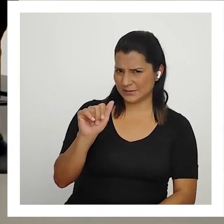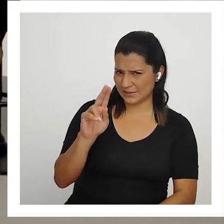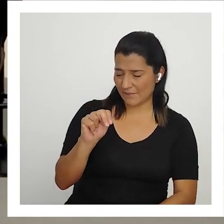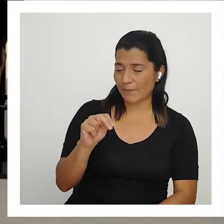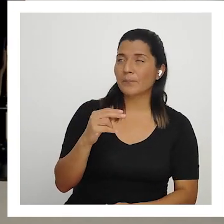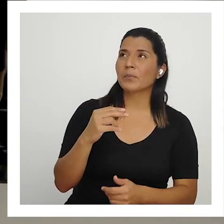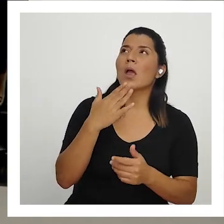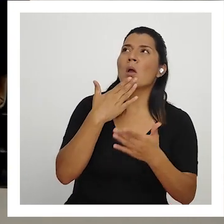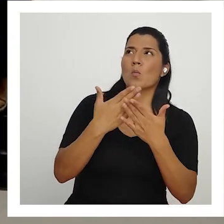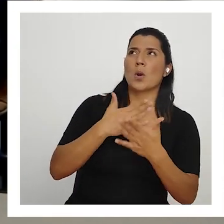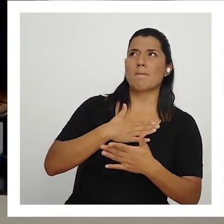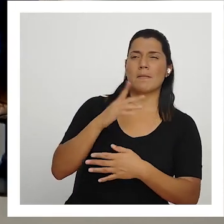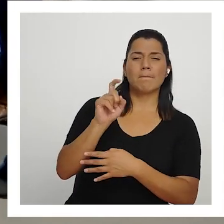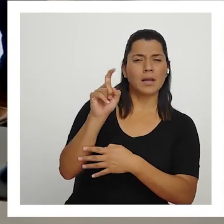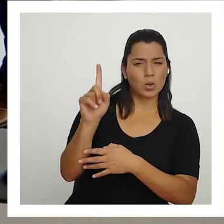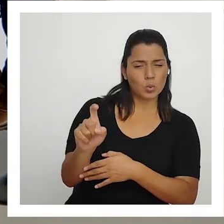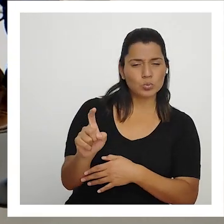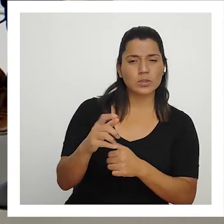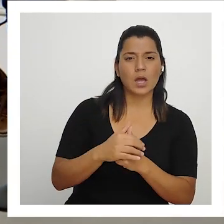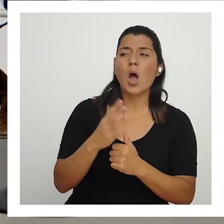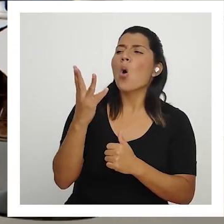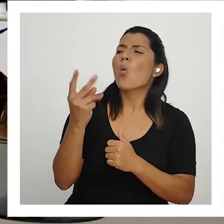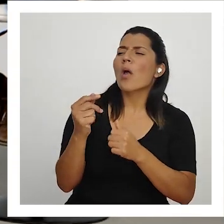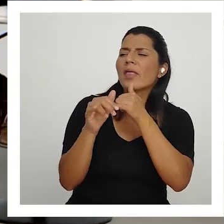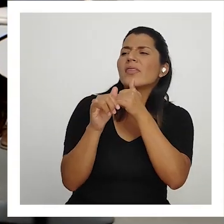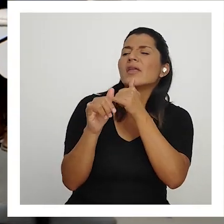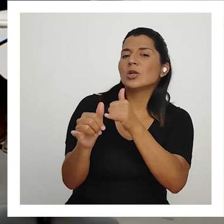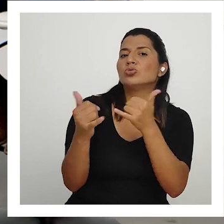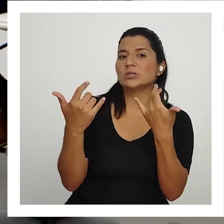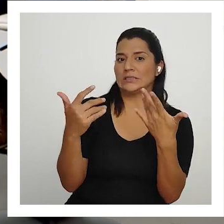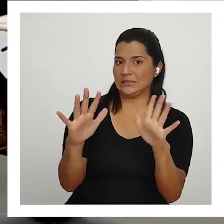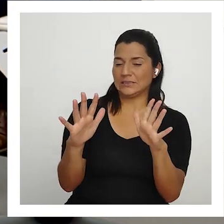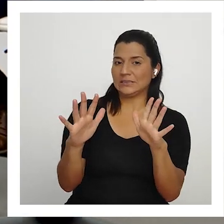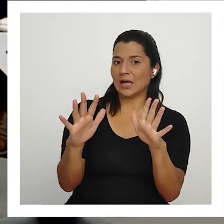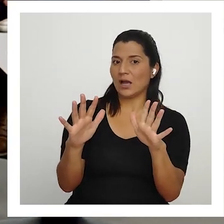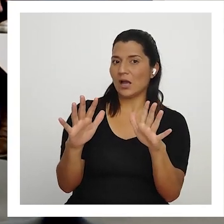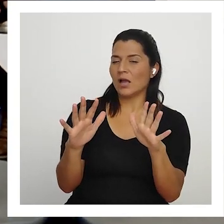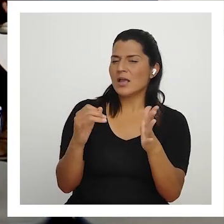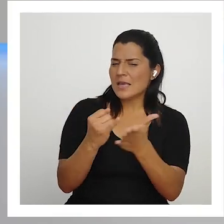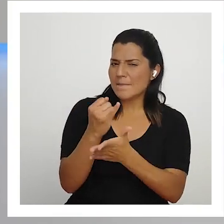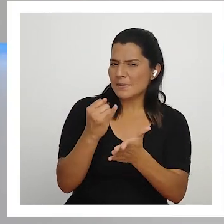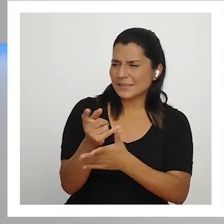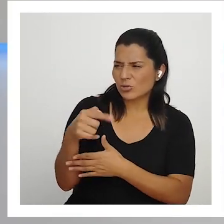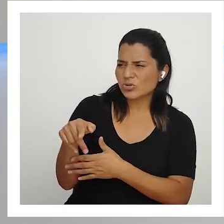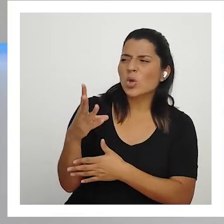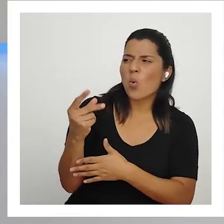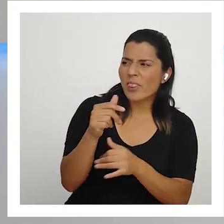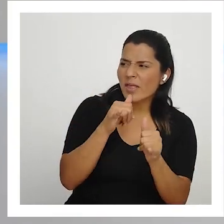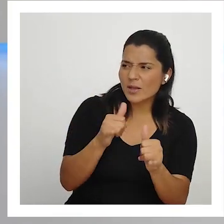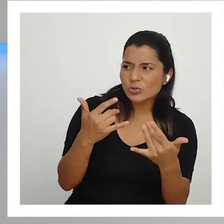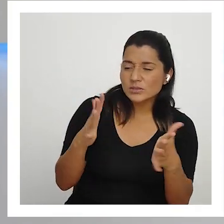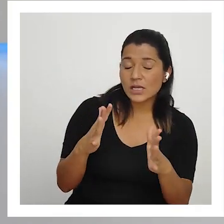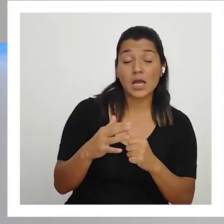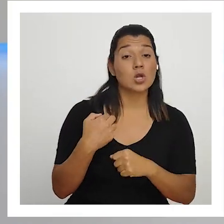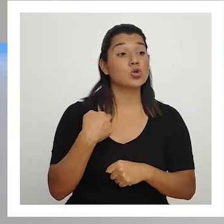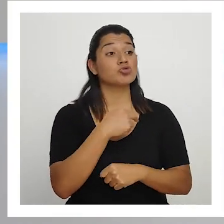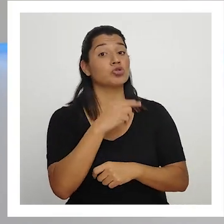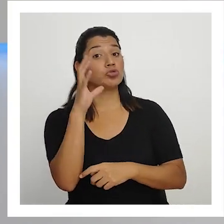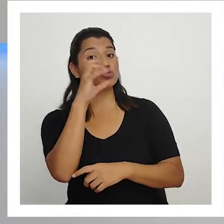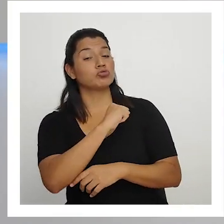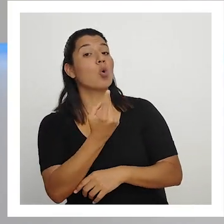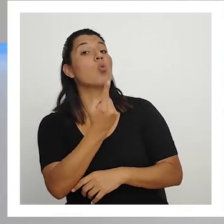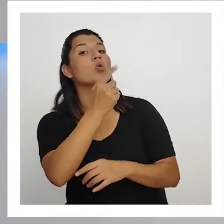pregunta sería más bien, ¿cuántas denuncias ya propiamente está investigando la Fiscalía? Okay. En la Fiscalía hemos podido detectar una única